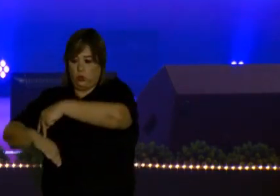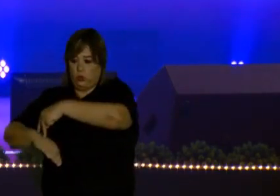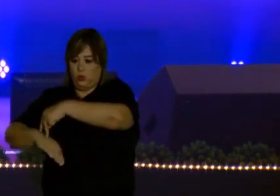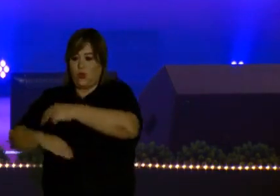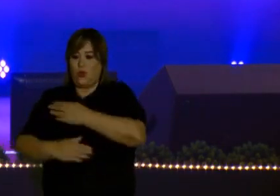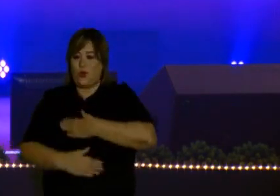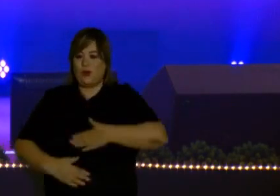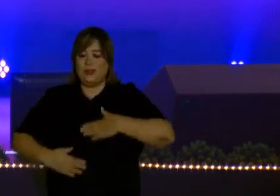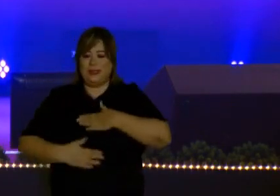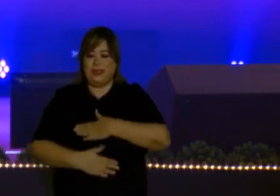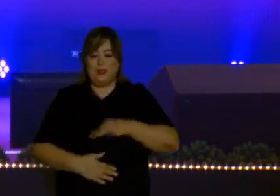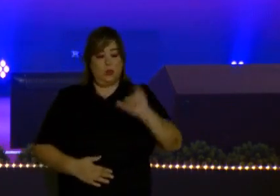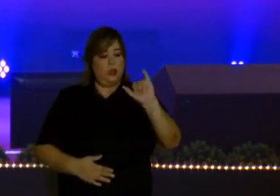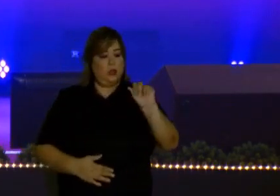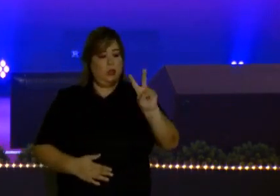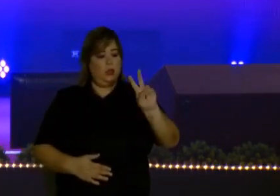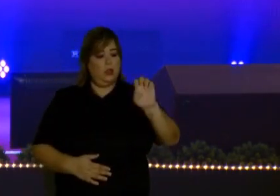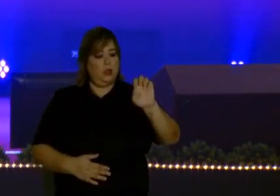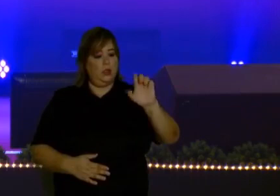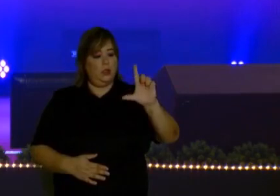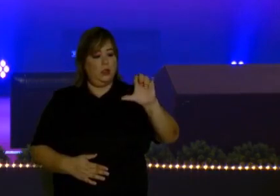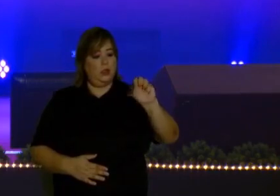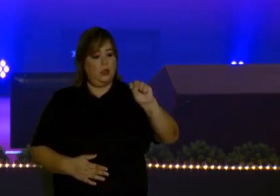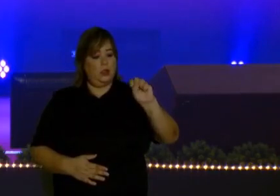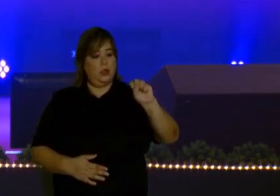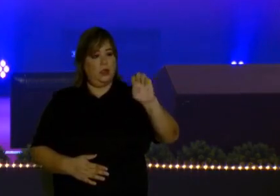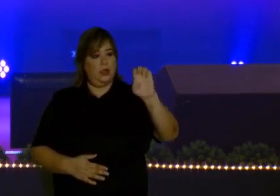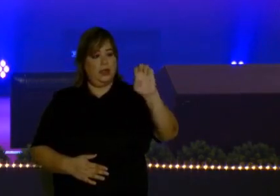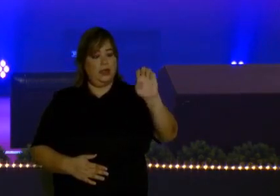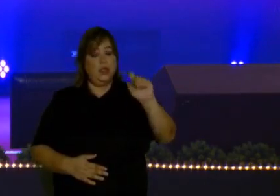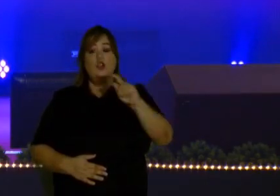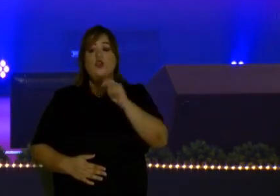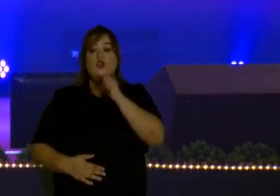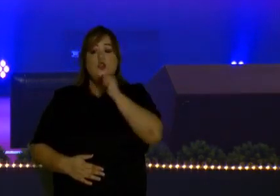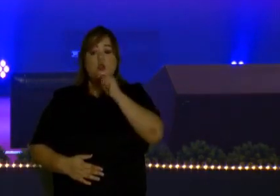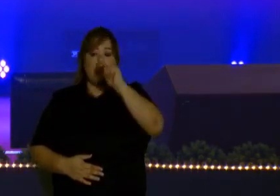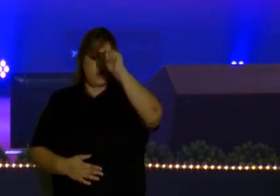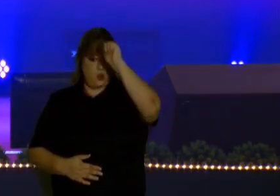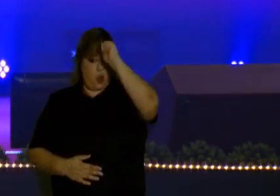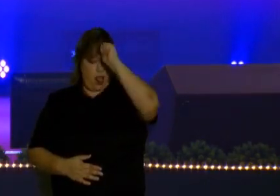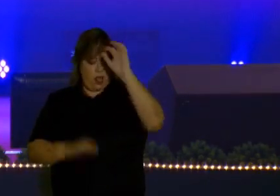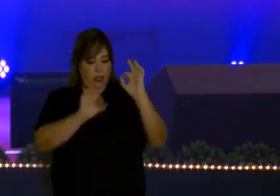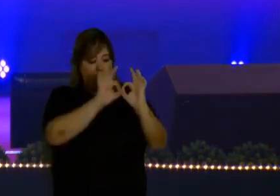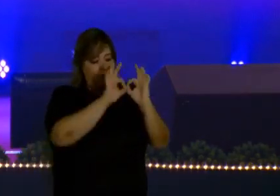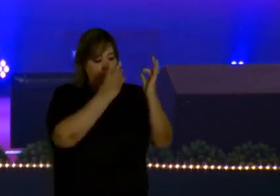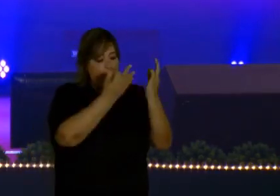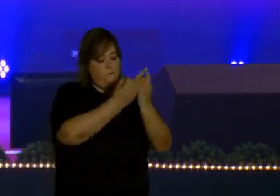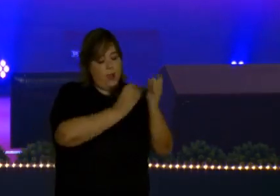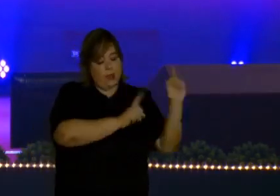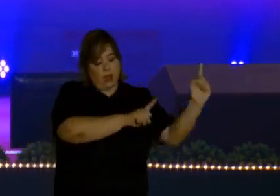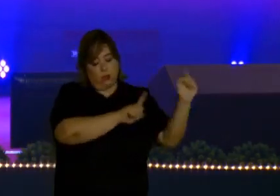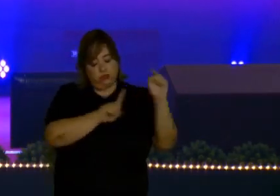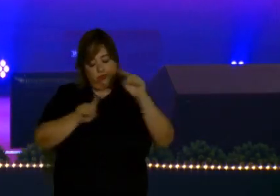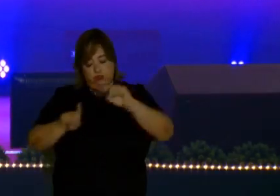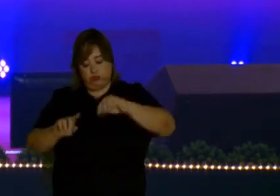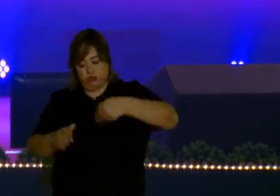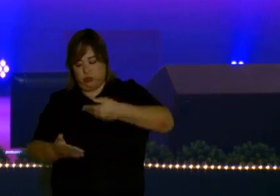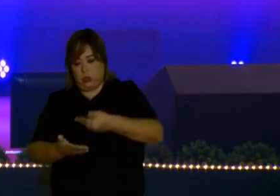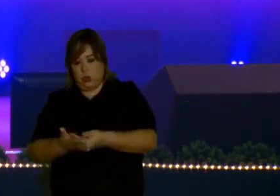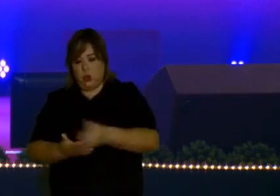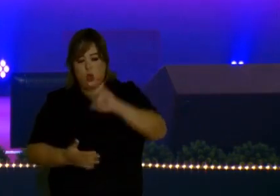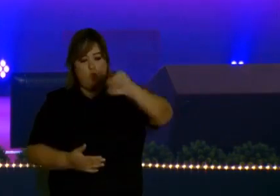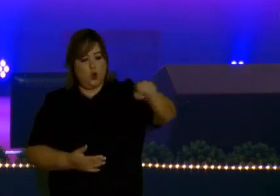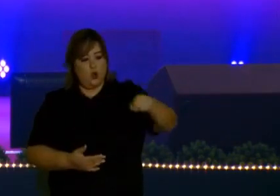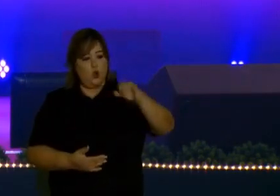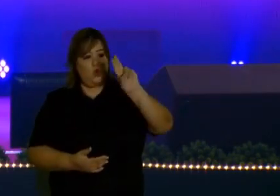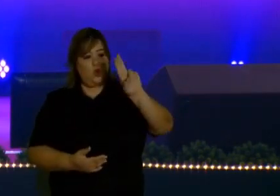con nosotros, toda la familia Delgado desde Trujillo Alto. Den un aplauso al Señor. Justina y Cecilia la trajo,